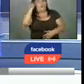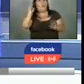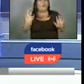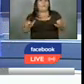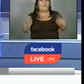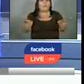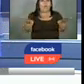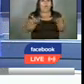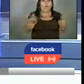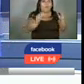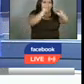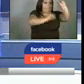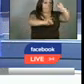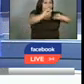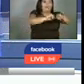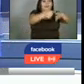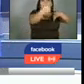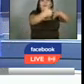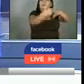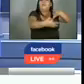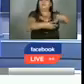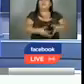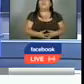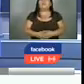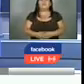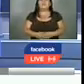reformas a la ley del crimen organizado.